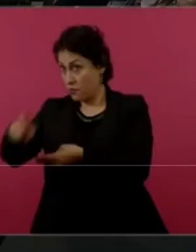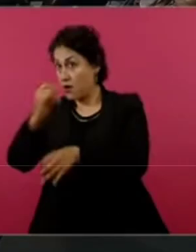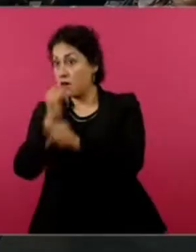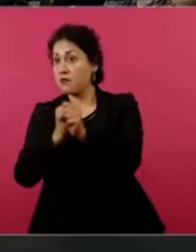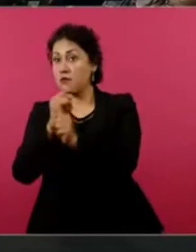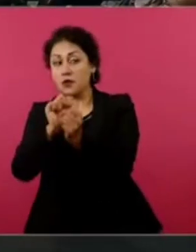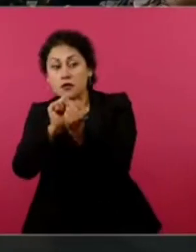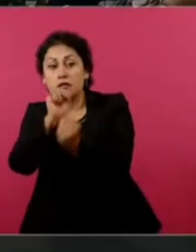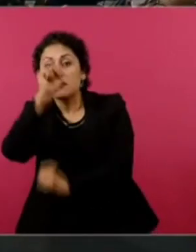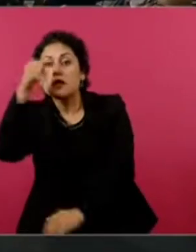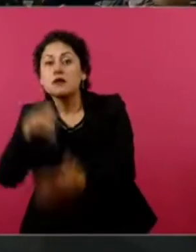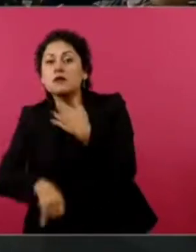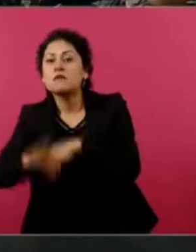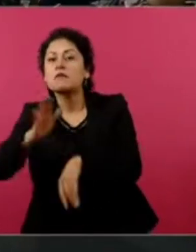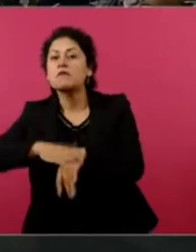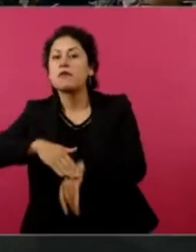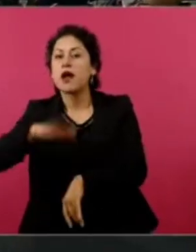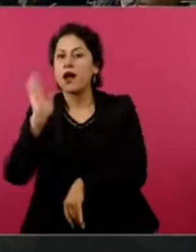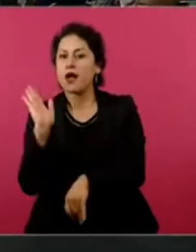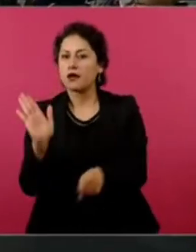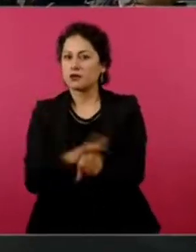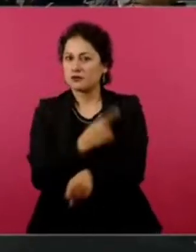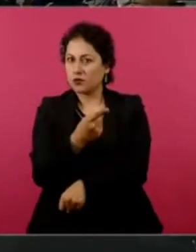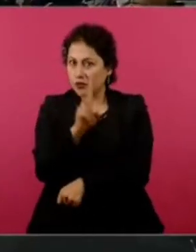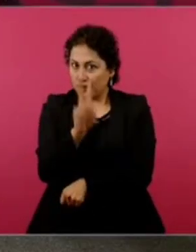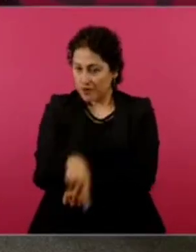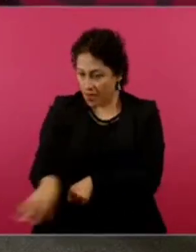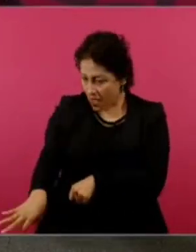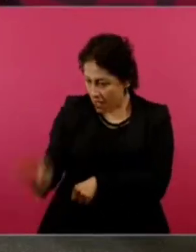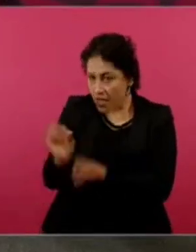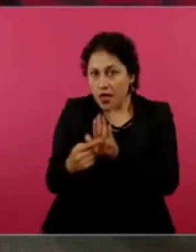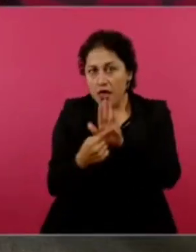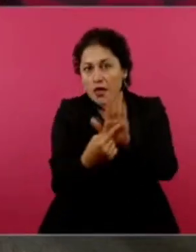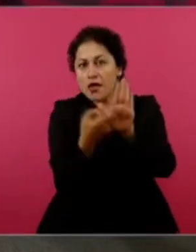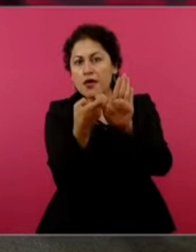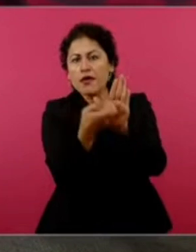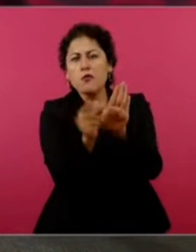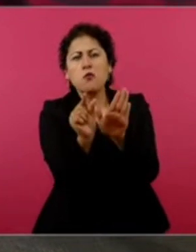Esto es una muestra, nada más.